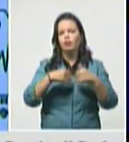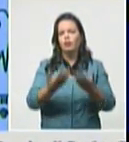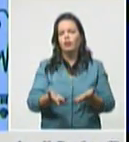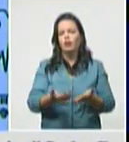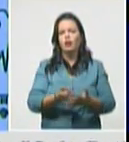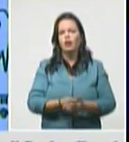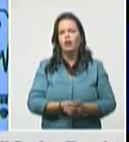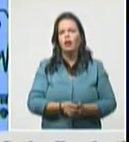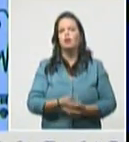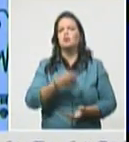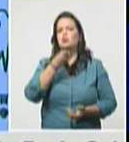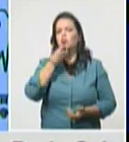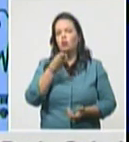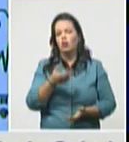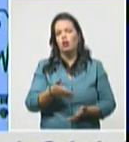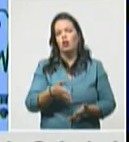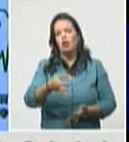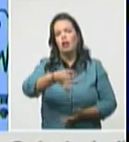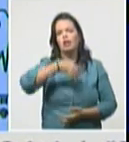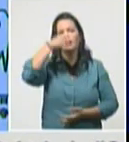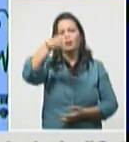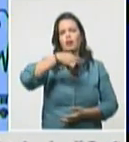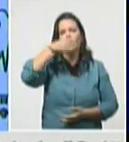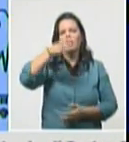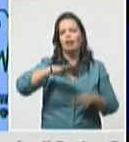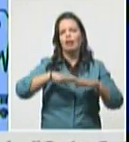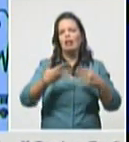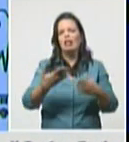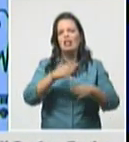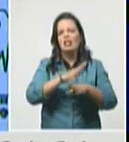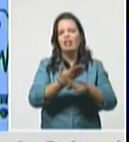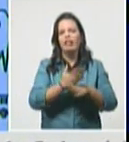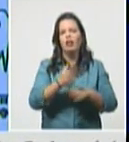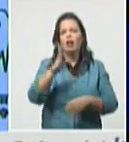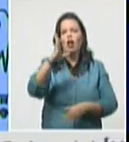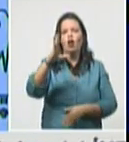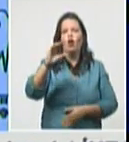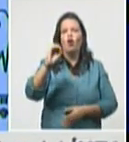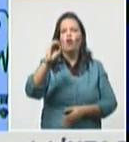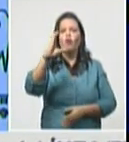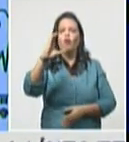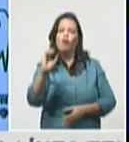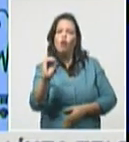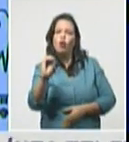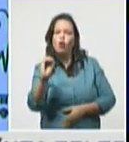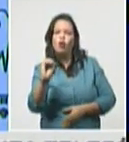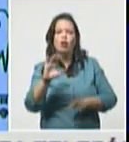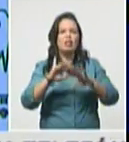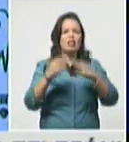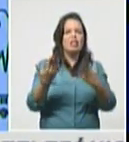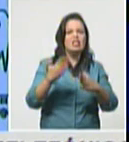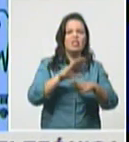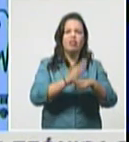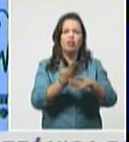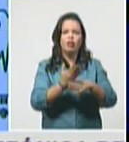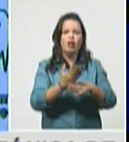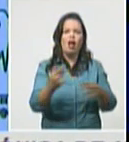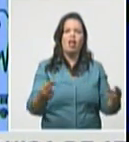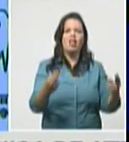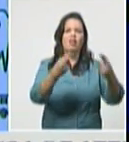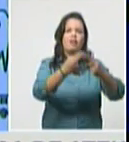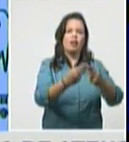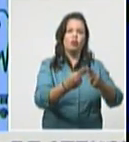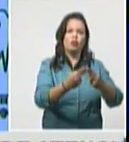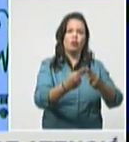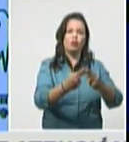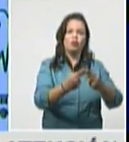que explicaran qué se considera foco y qué se considera evento. También sería bueno que siempre que se informen focos o